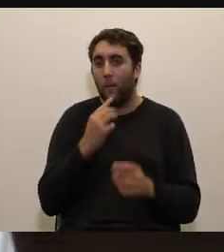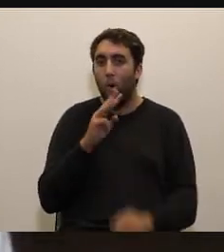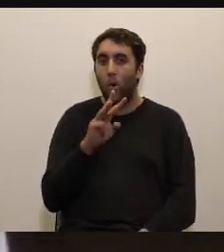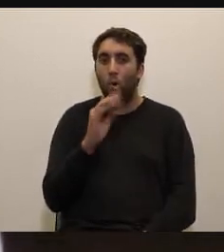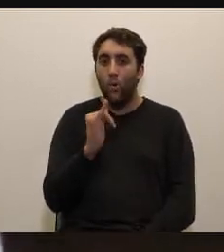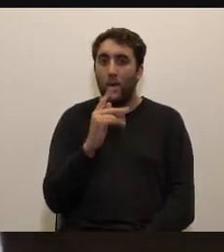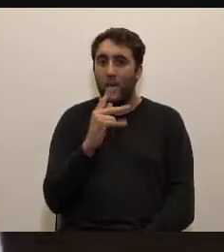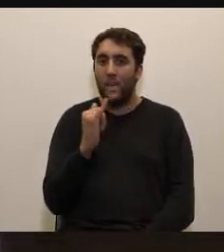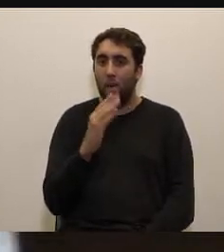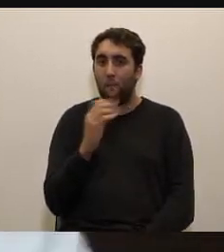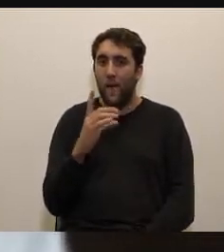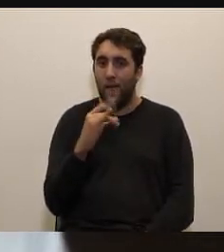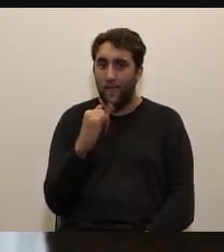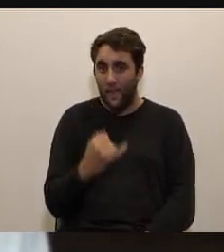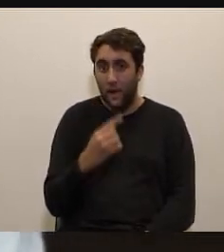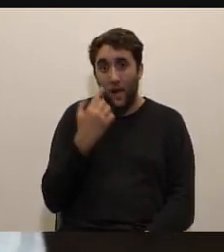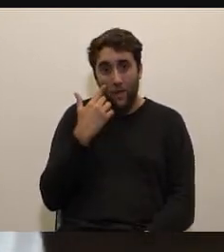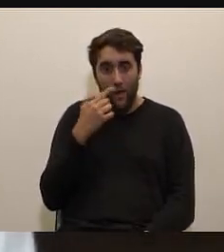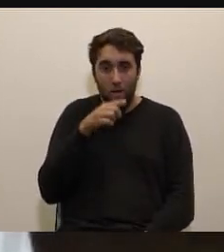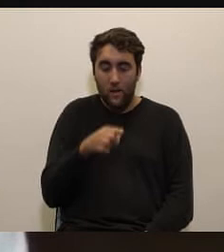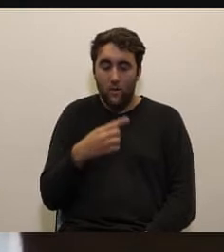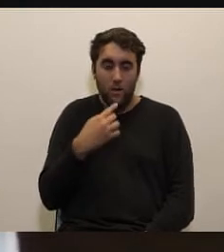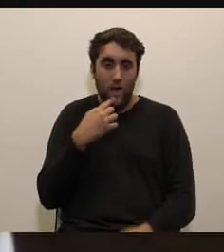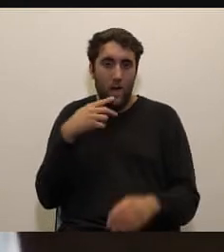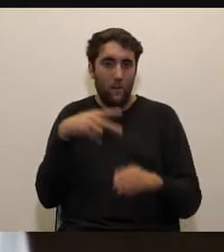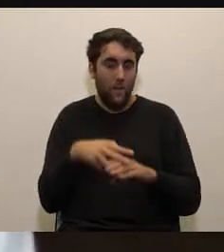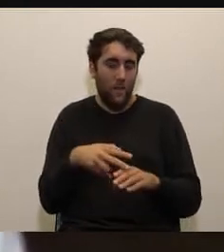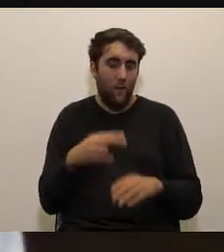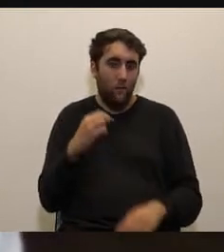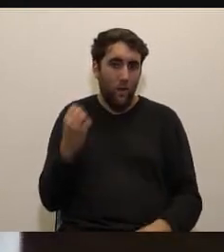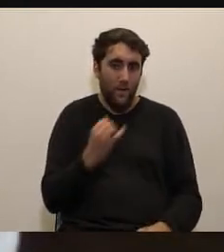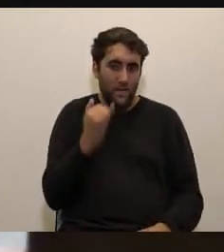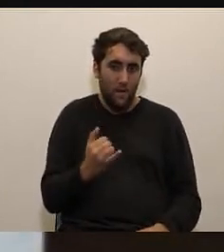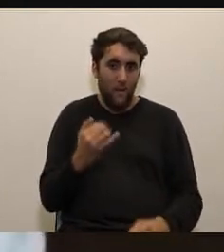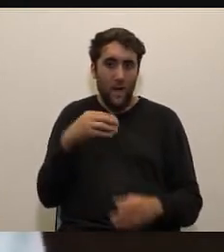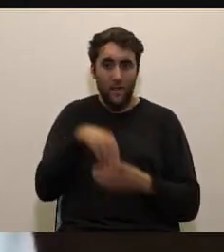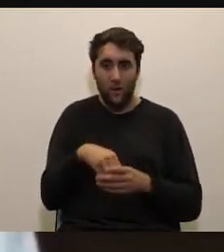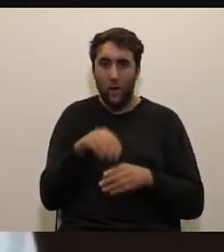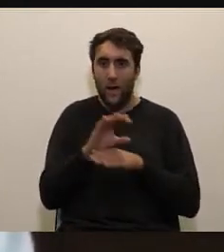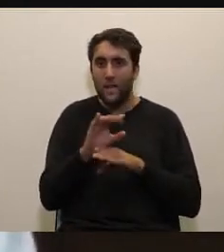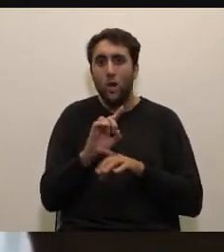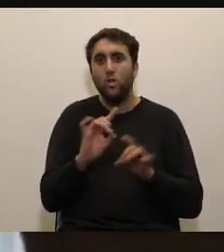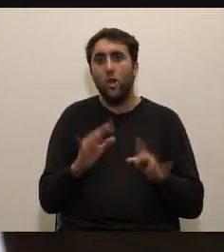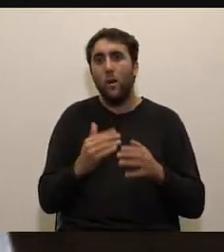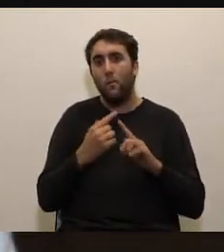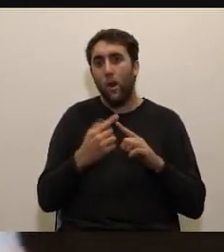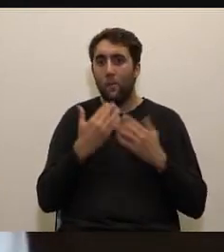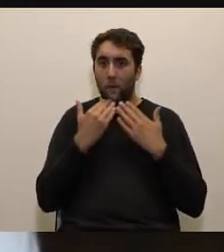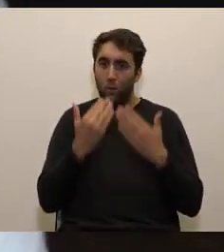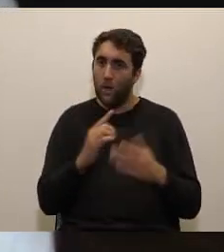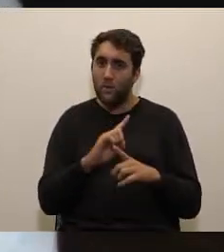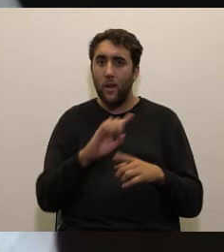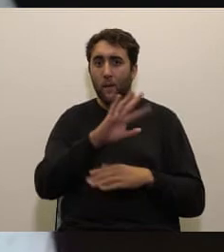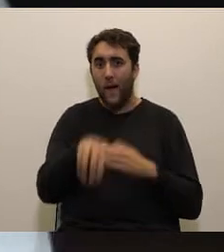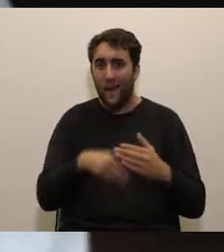Wikipedia es una herramienta, a mi entender, fantástica para el aula, y no solamente con la consulta, sino para